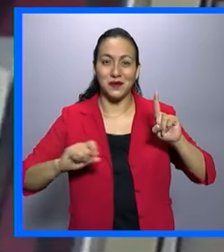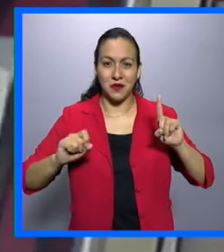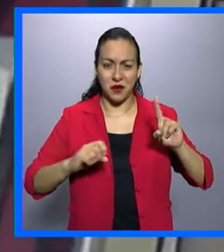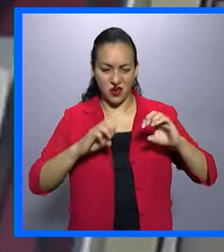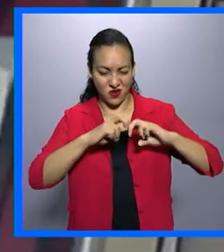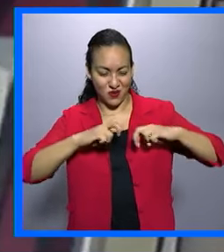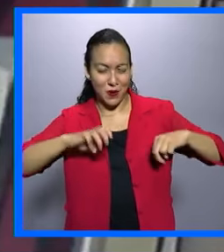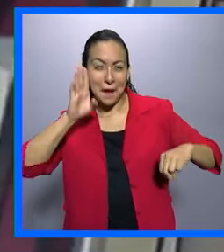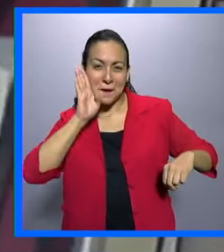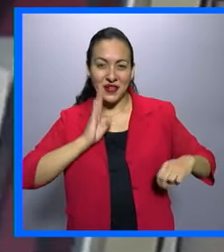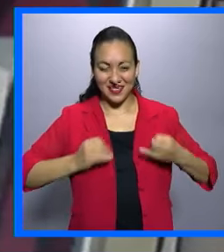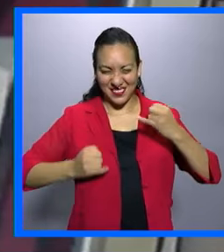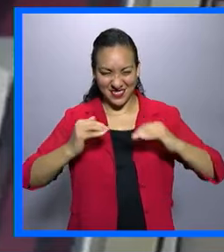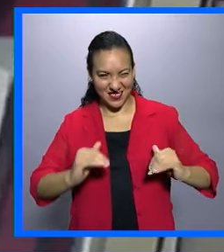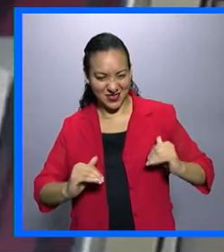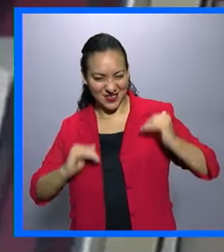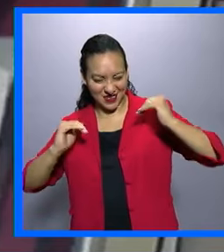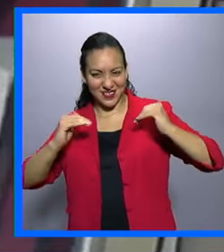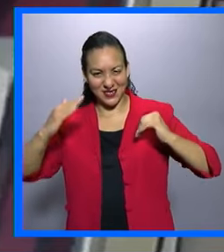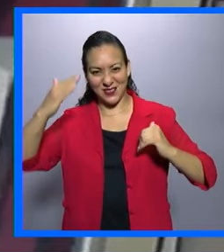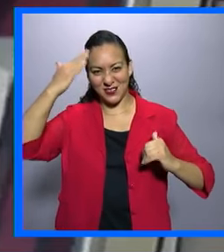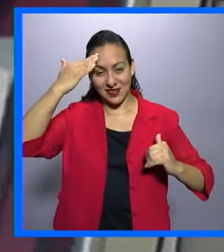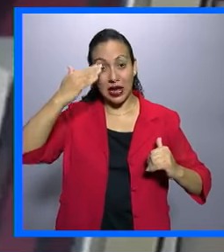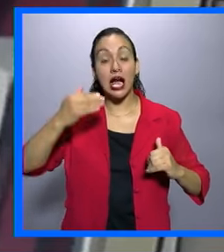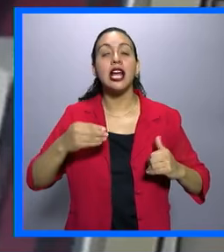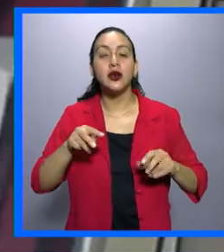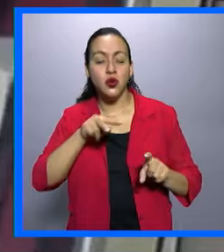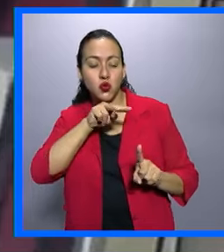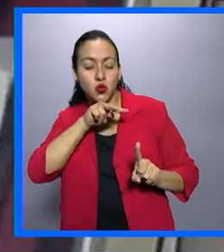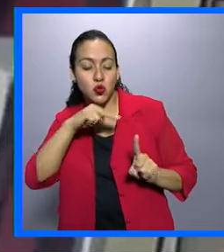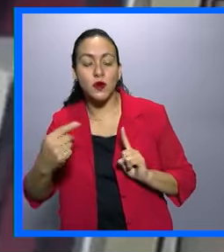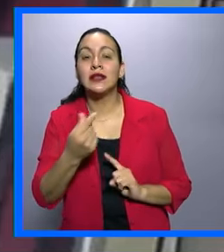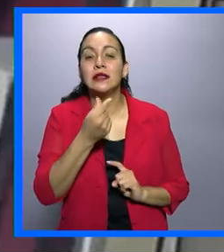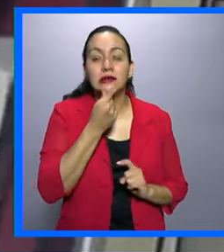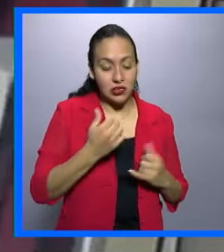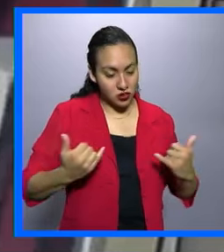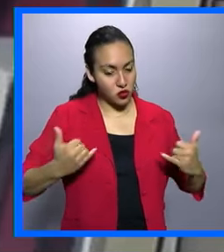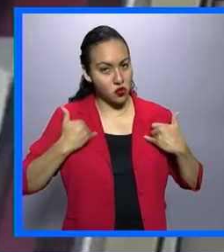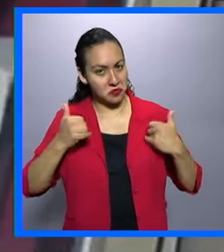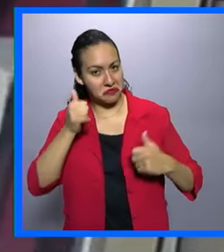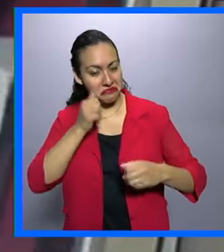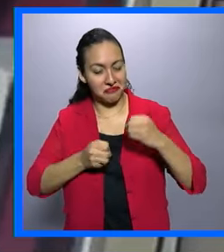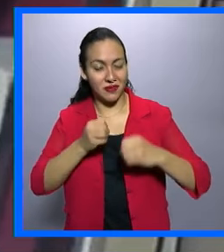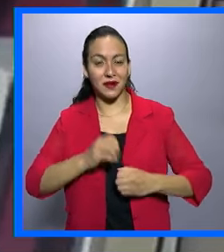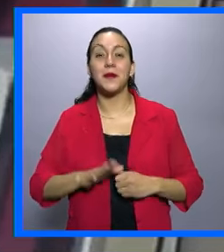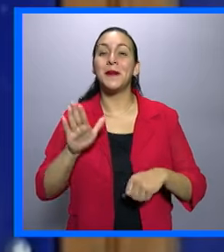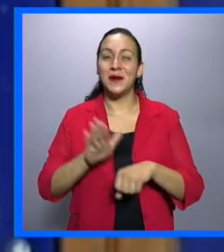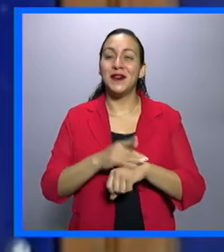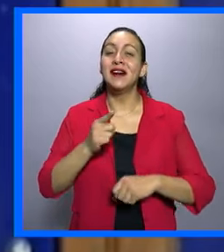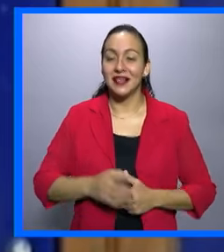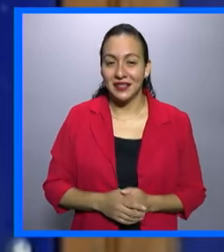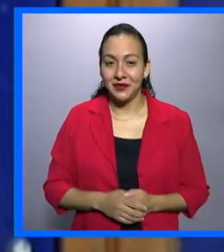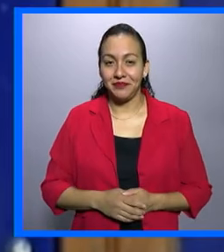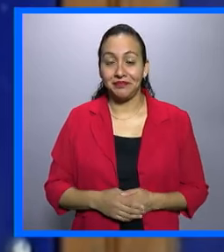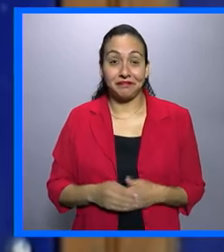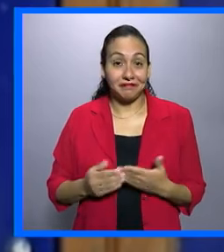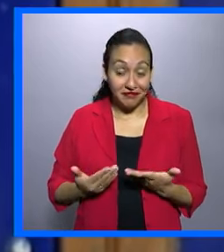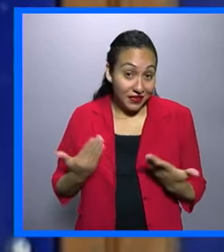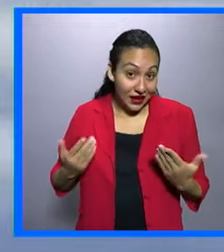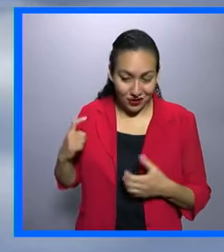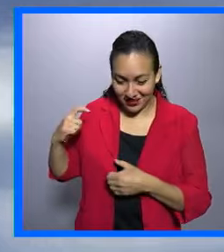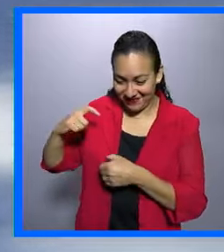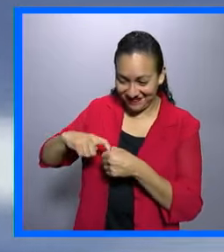está comprometida para juzgar con perspectiva de infancia y adolescencia. Esto dijo frente a la previa